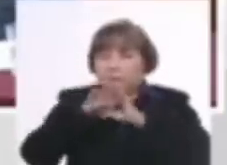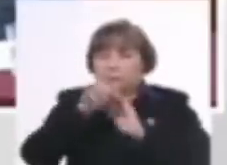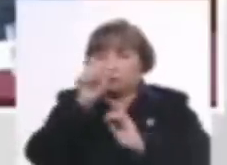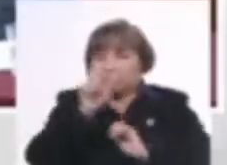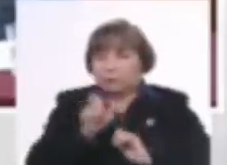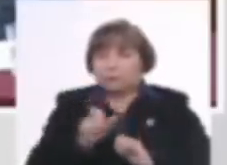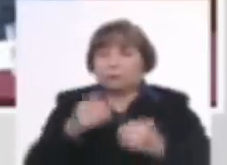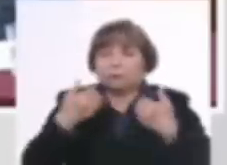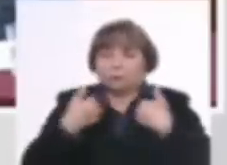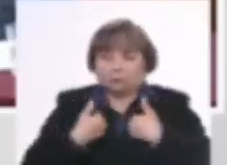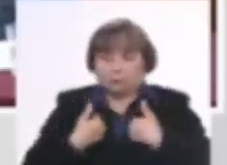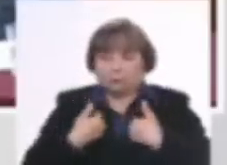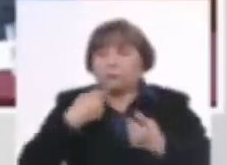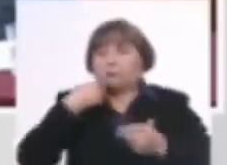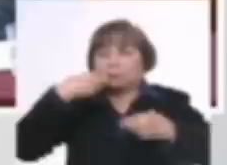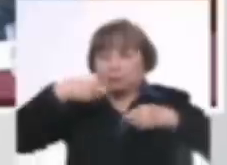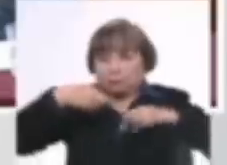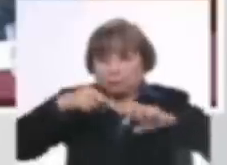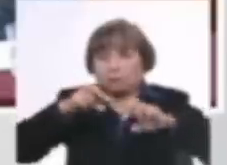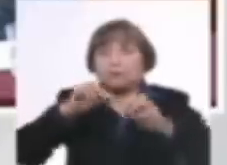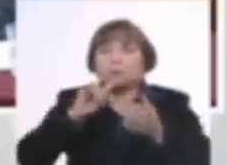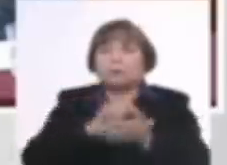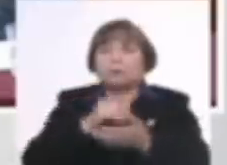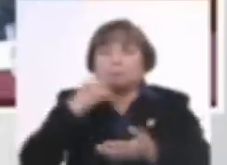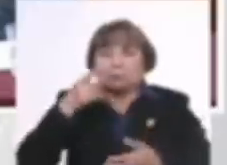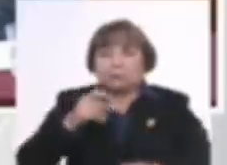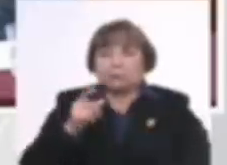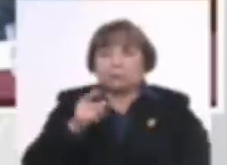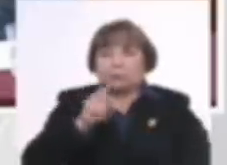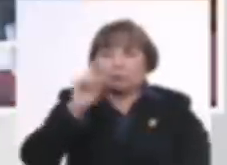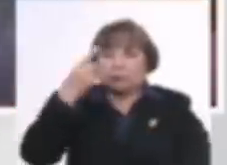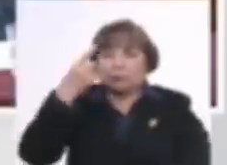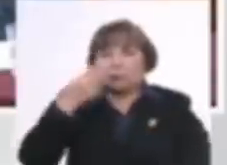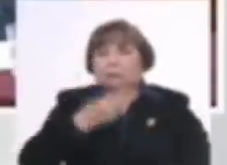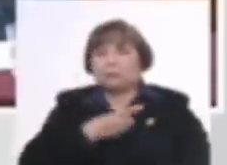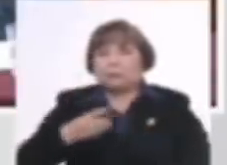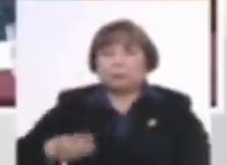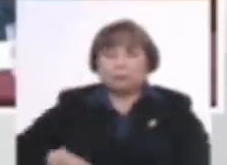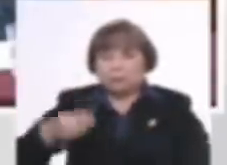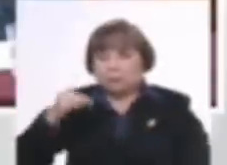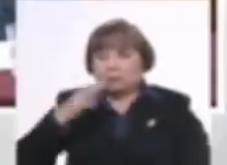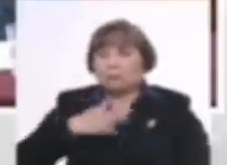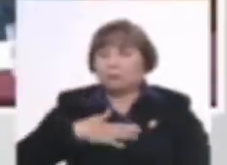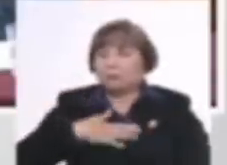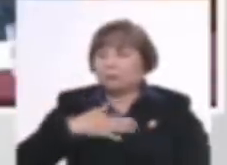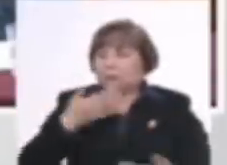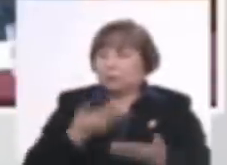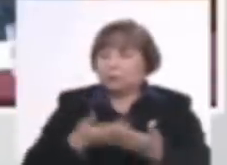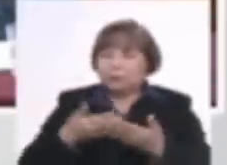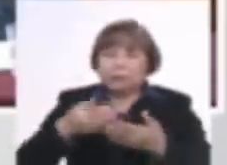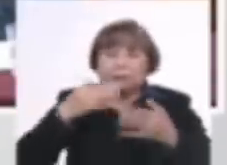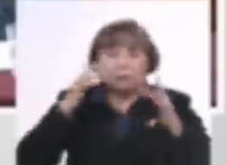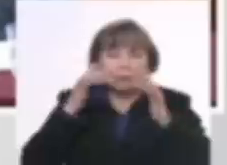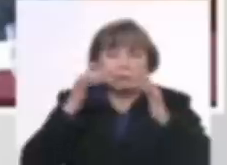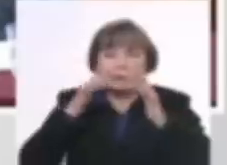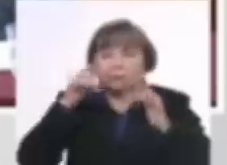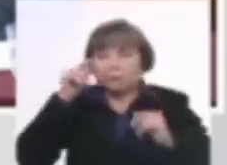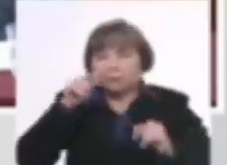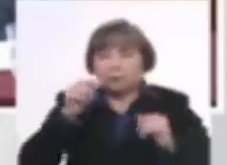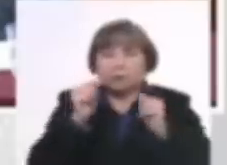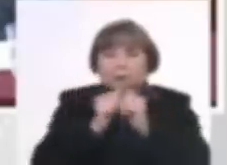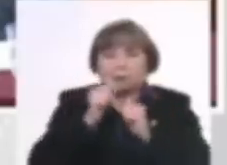una persona, quien debería dar la autorización era la primera dama o mi mamá. Y se comunicaban con